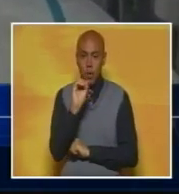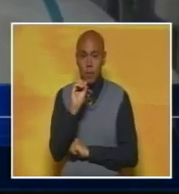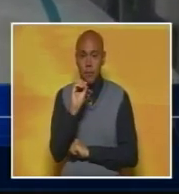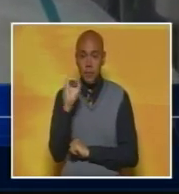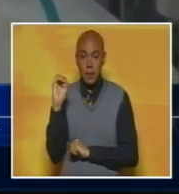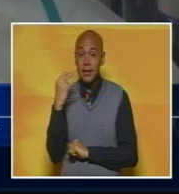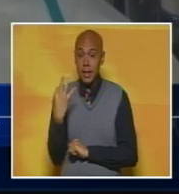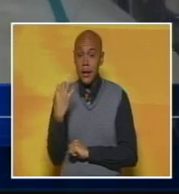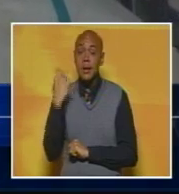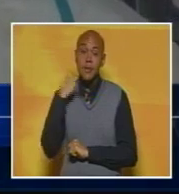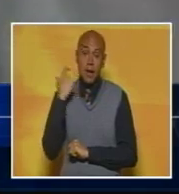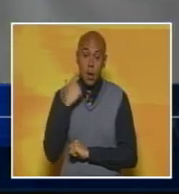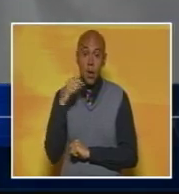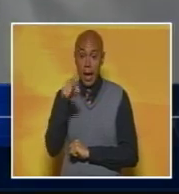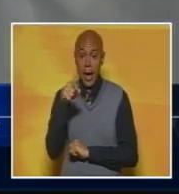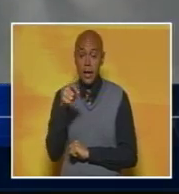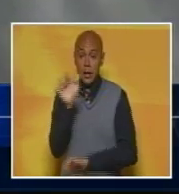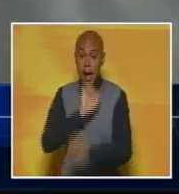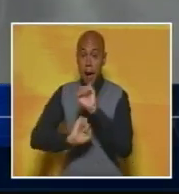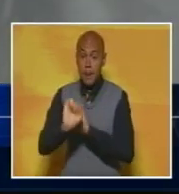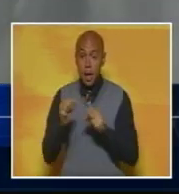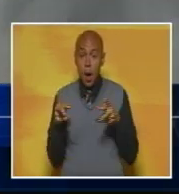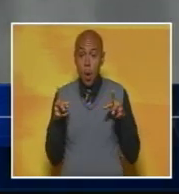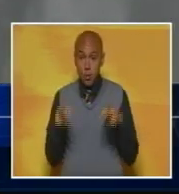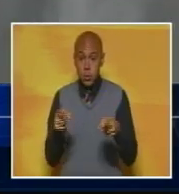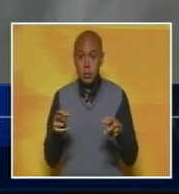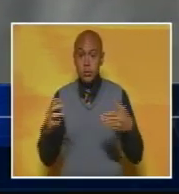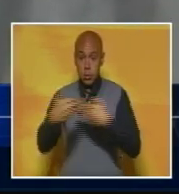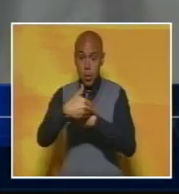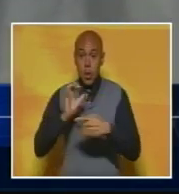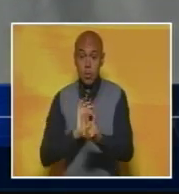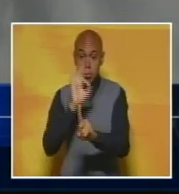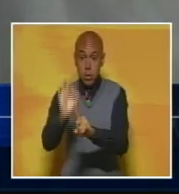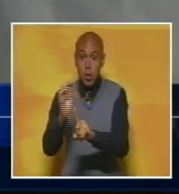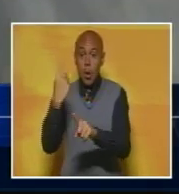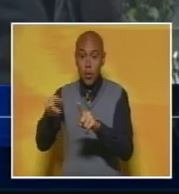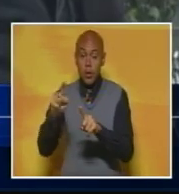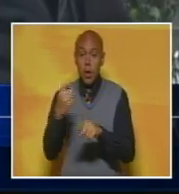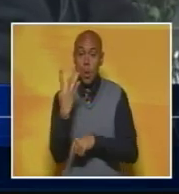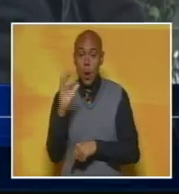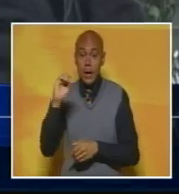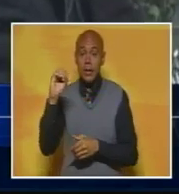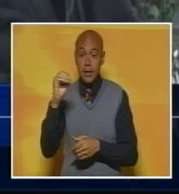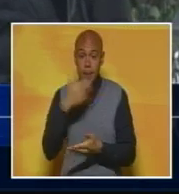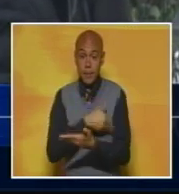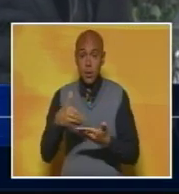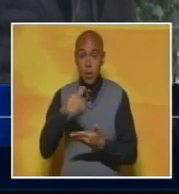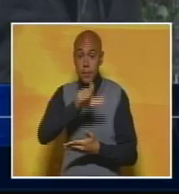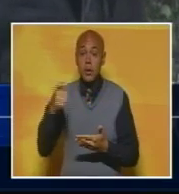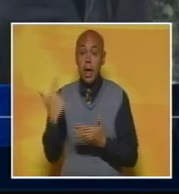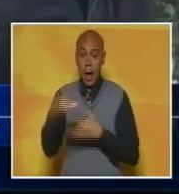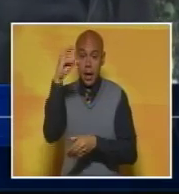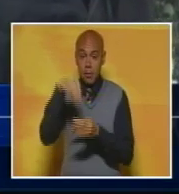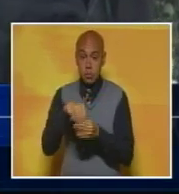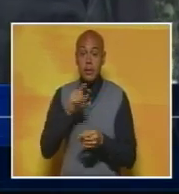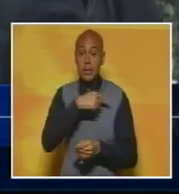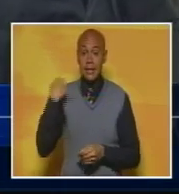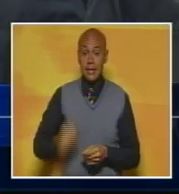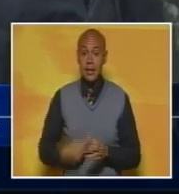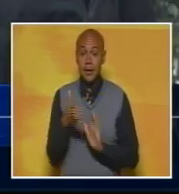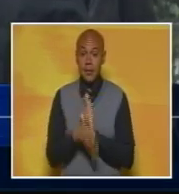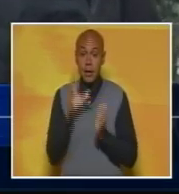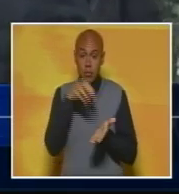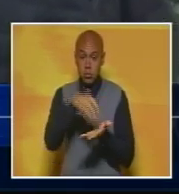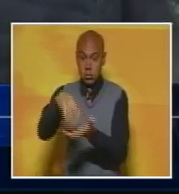2003. Para evitar que se siga difundiendo la enfermedad, más de 40 millones de personas se encuentran confinadas en sus ciudades tras